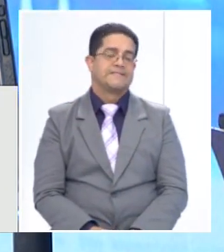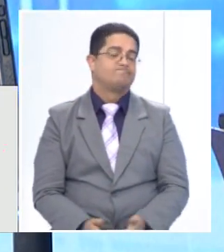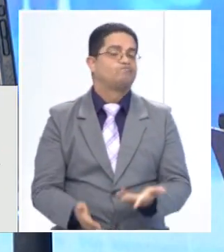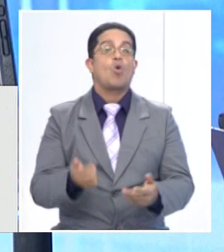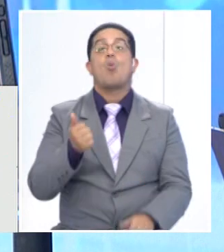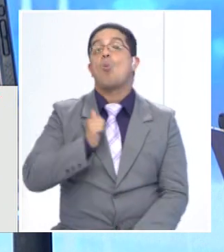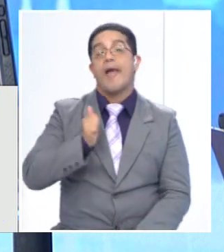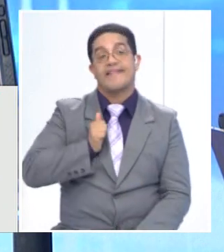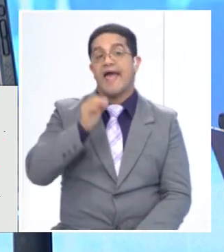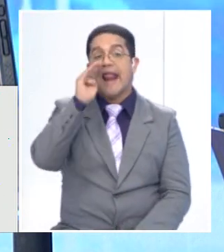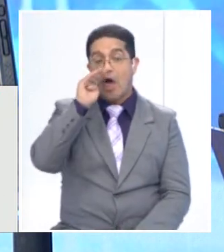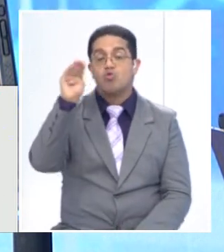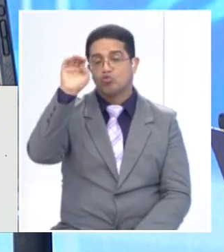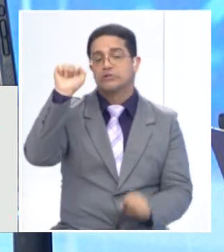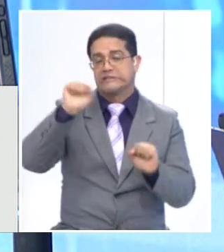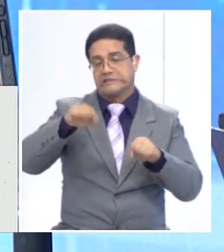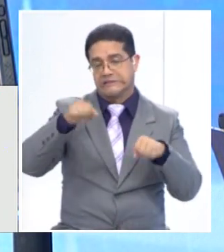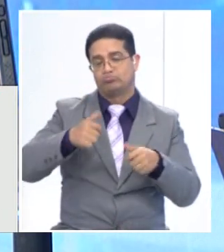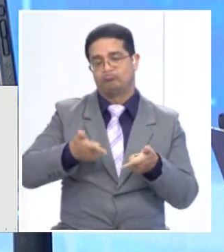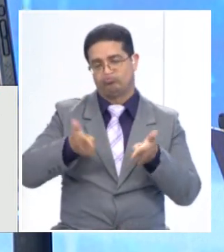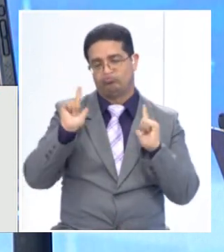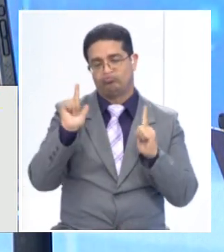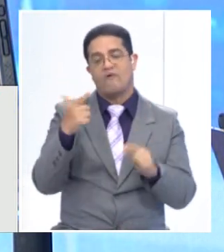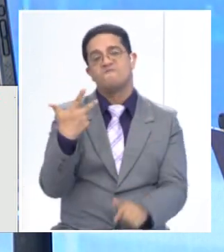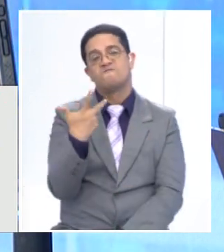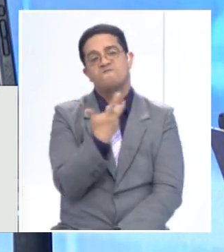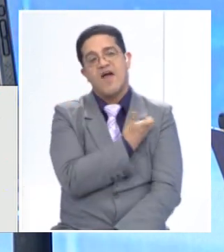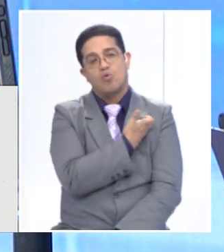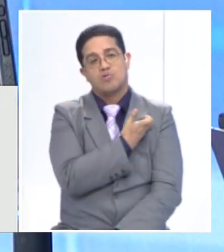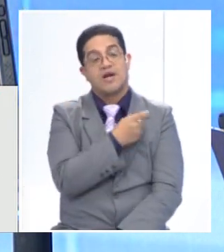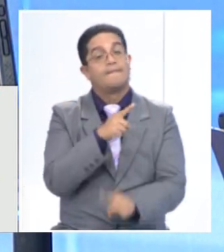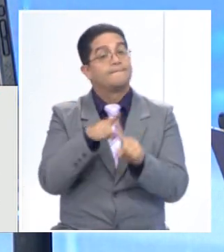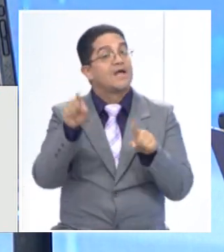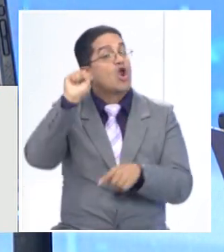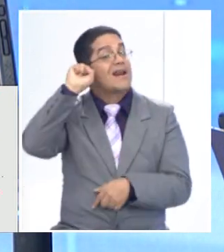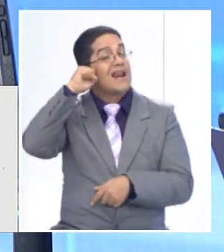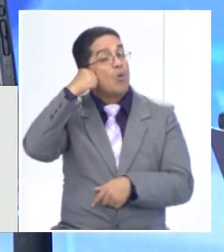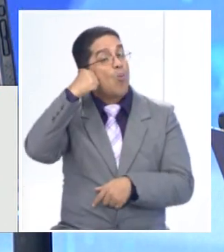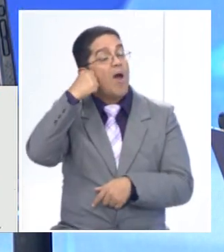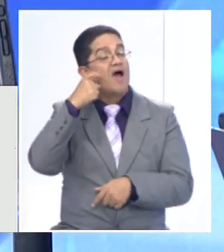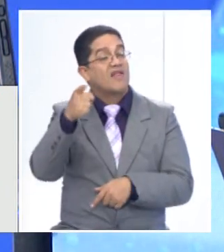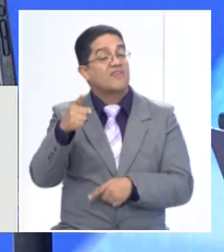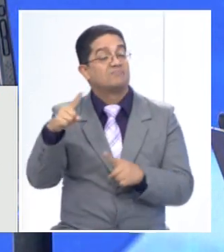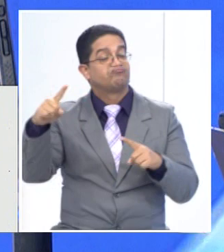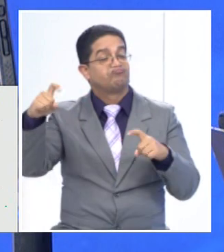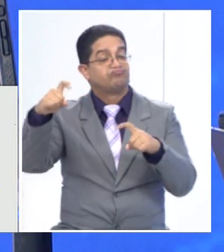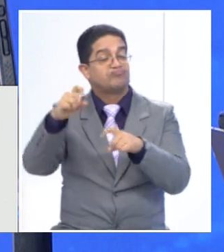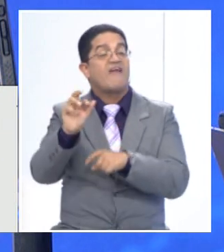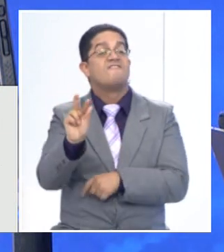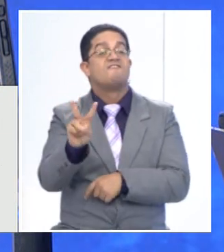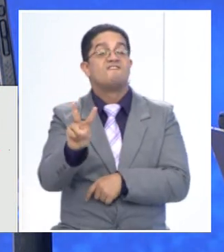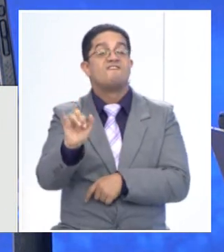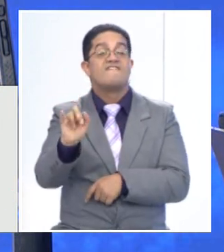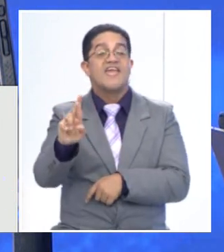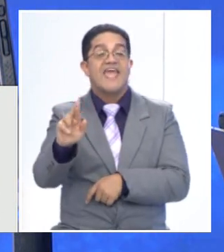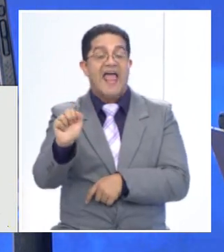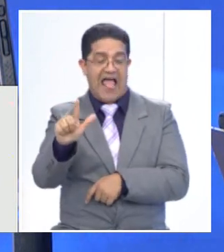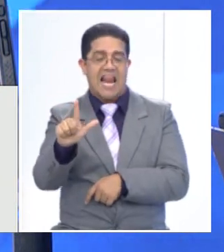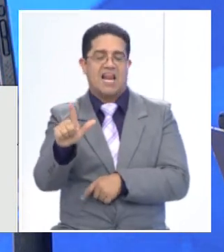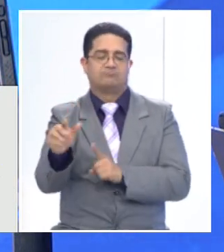Cualquier adulto se podría vacunar, por ejemplo, la vacuna. Recuerden que la neumonía viral es la neumonía más